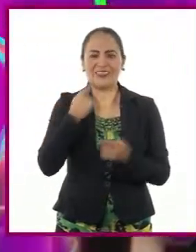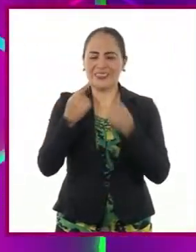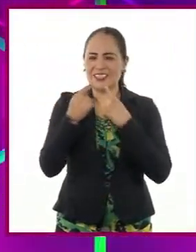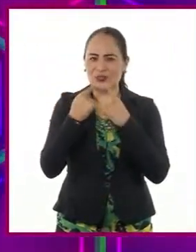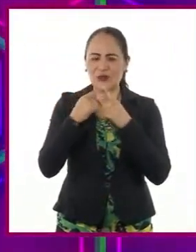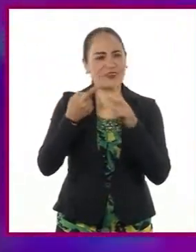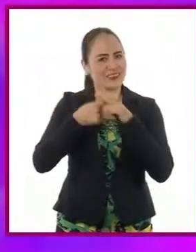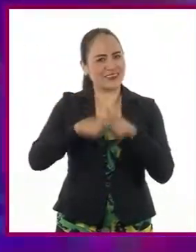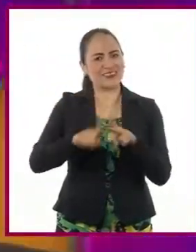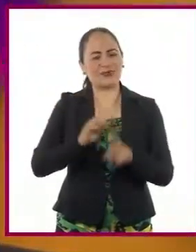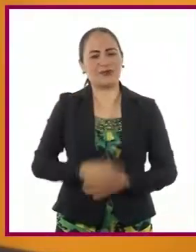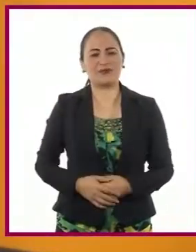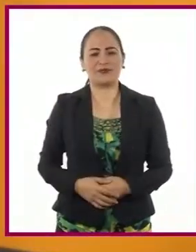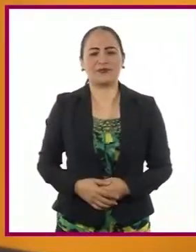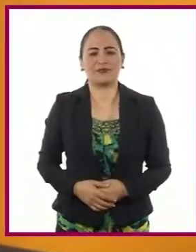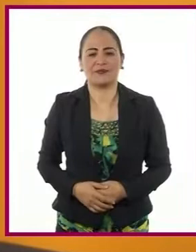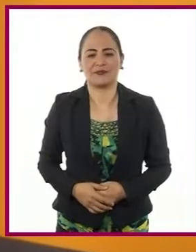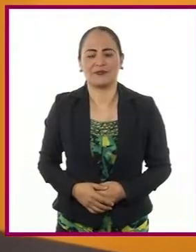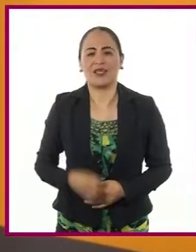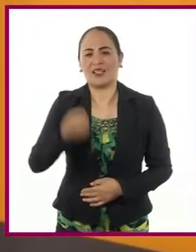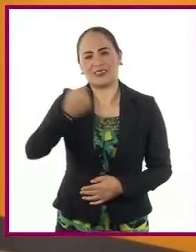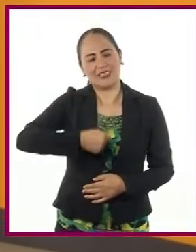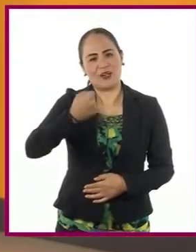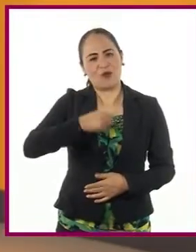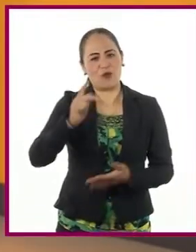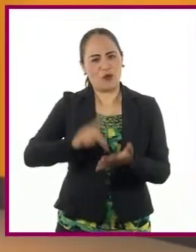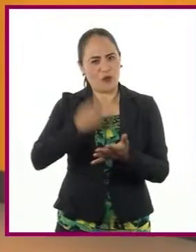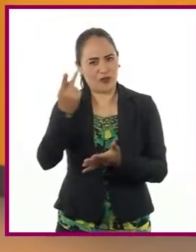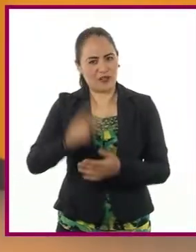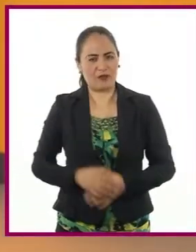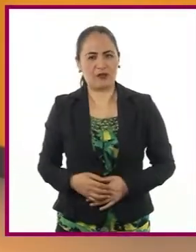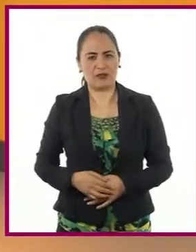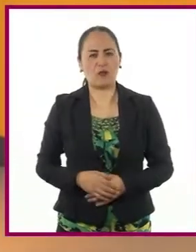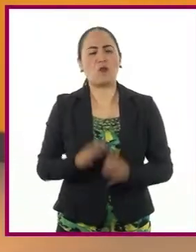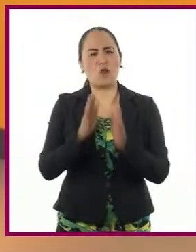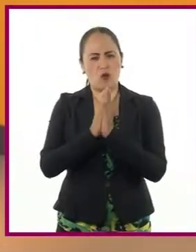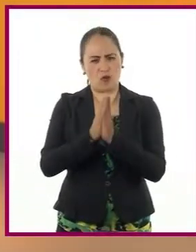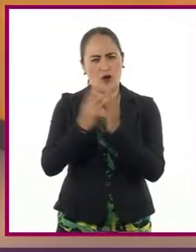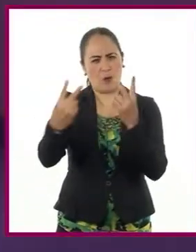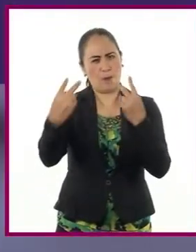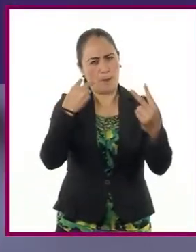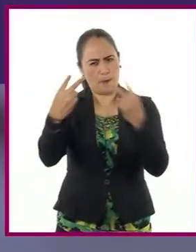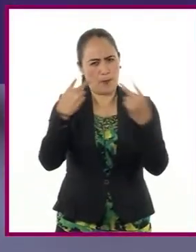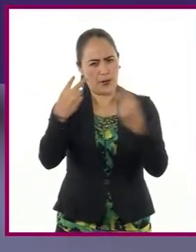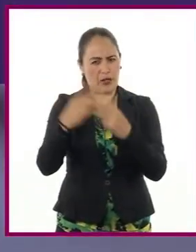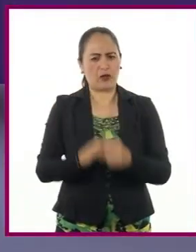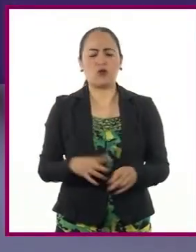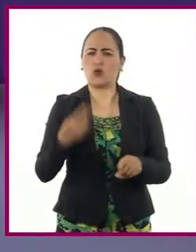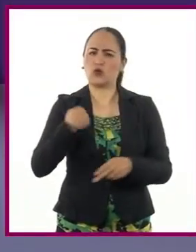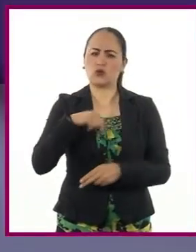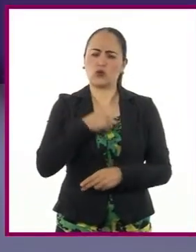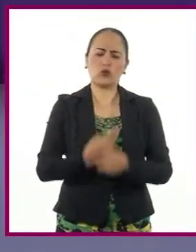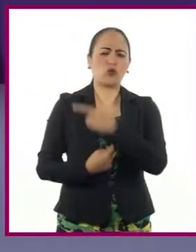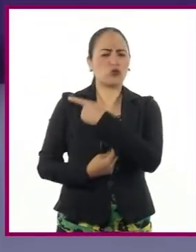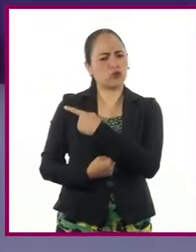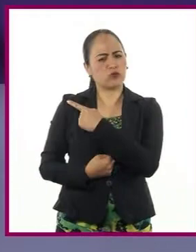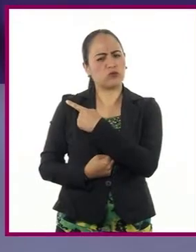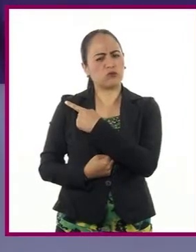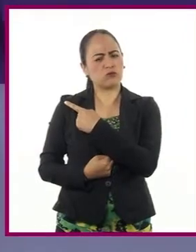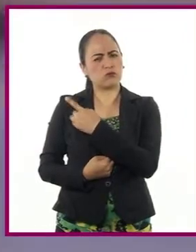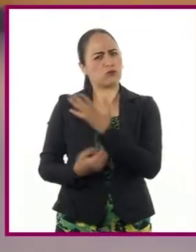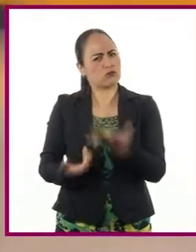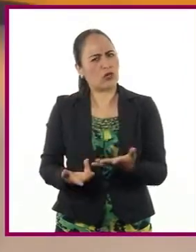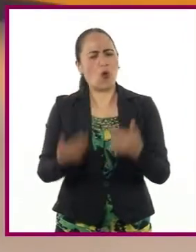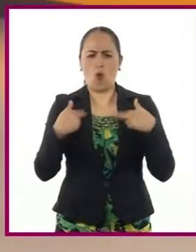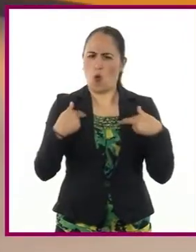comenzamos. Les saludo nuevamente y les invito a que nos acompañen para hablar sobre cómo podemos contribuir desde nuestro actuar